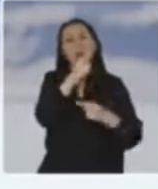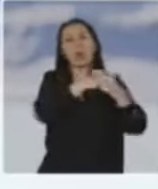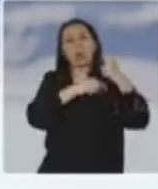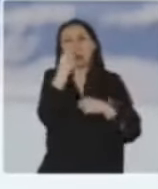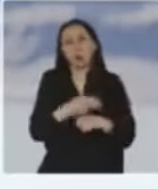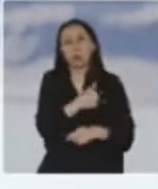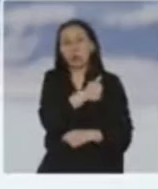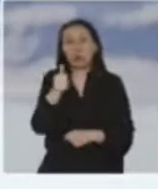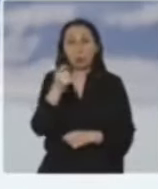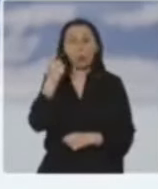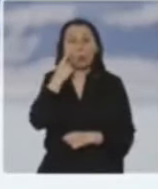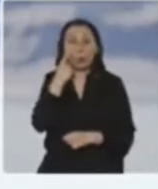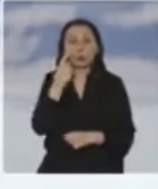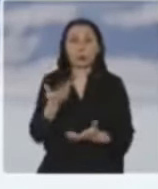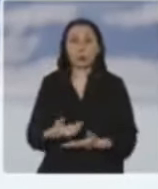que todos